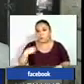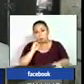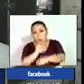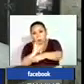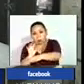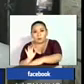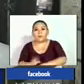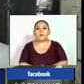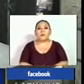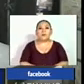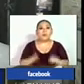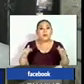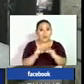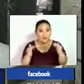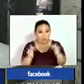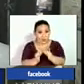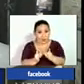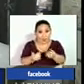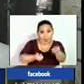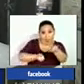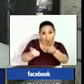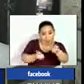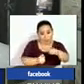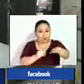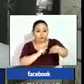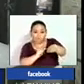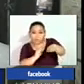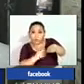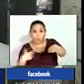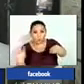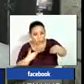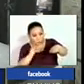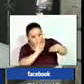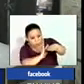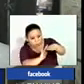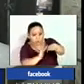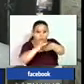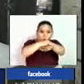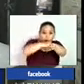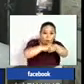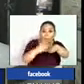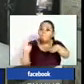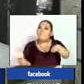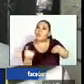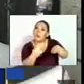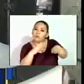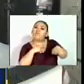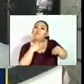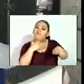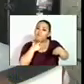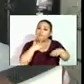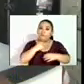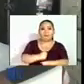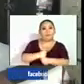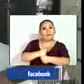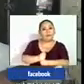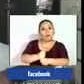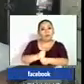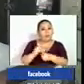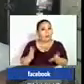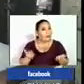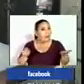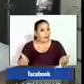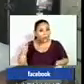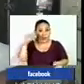vehículo, también lo sanitizamos para que nuestros clientes también se sientan seguros de que no